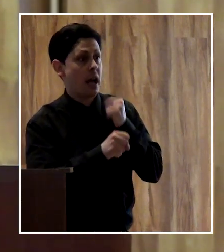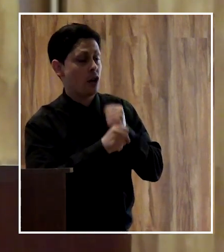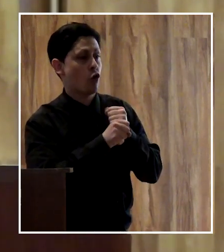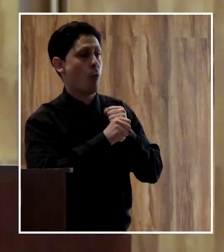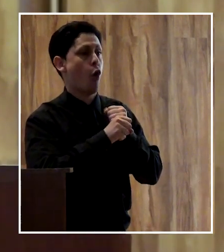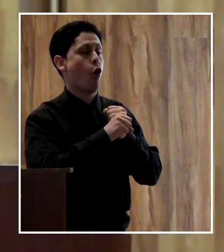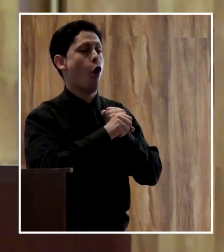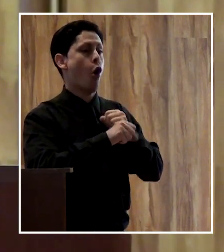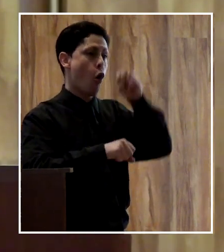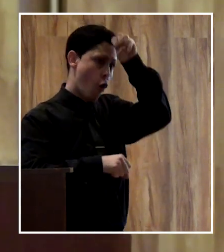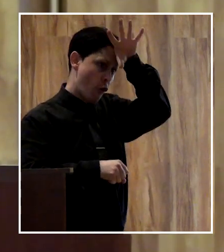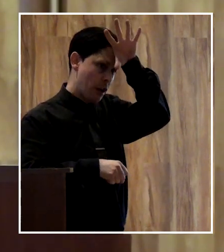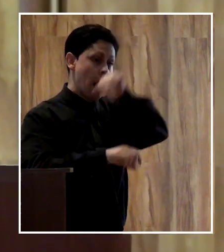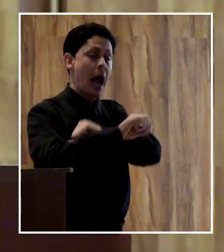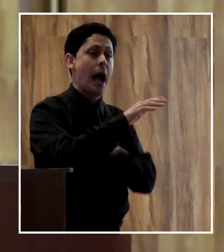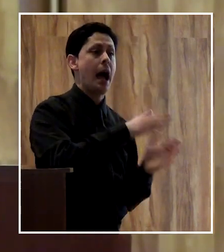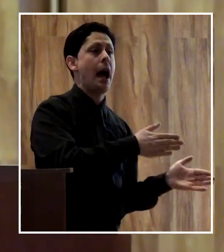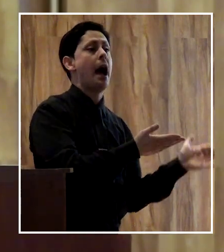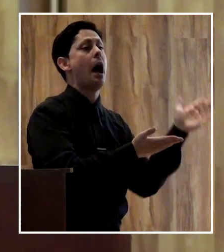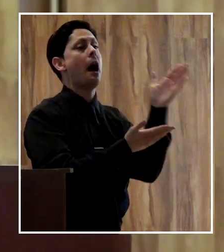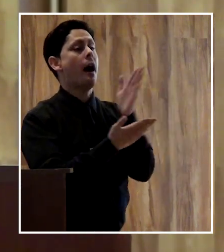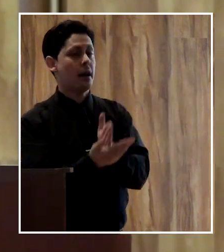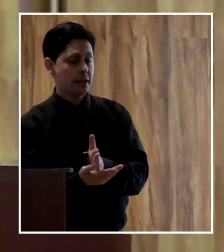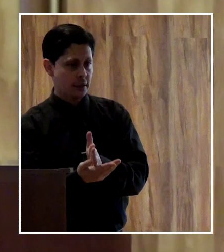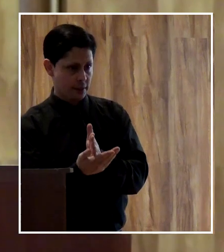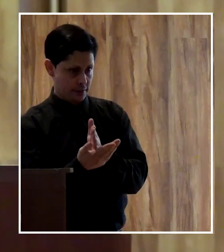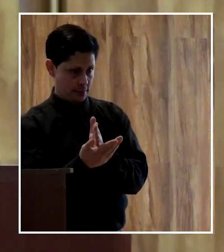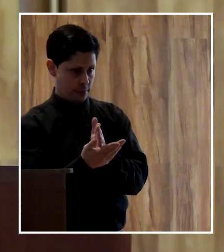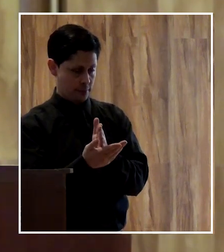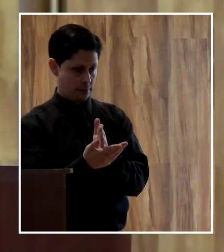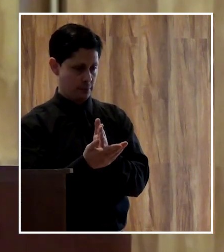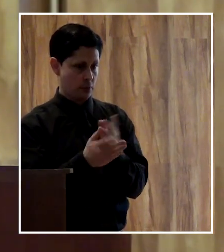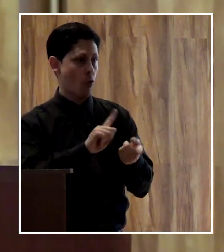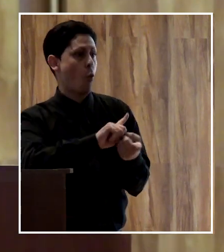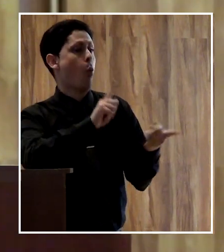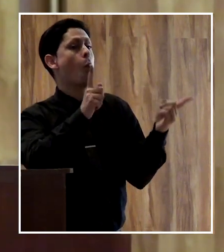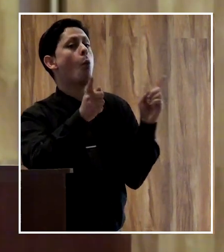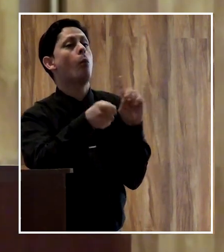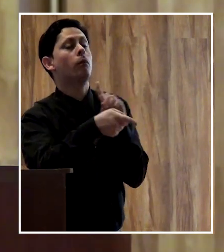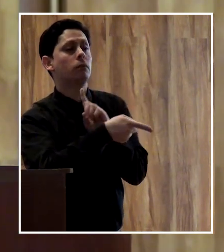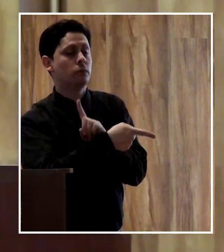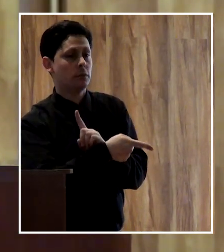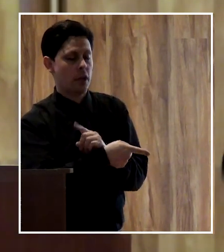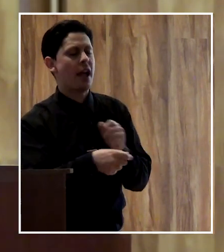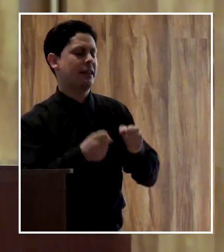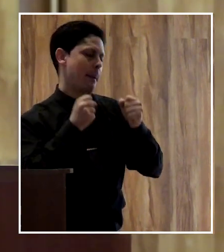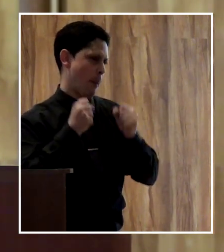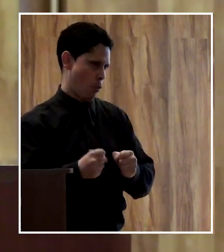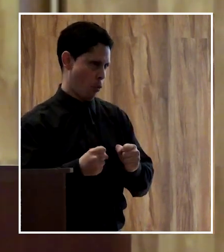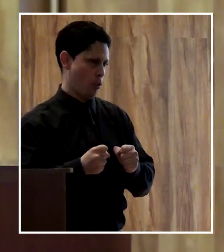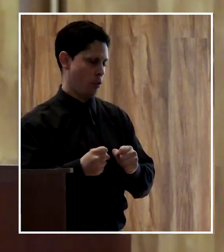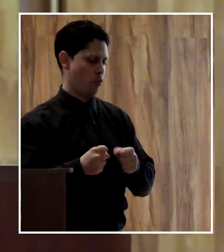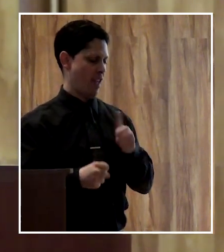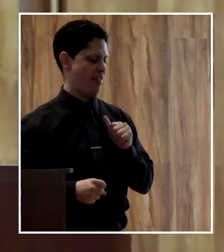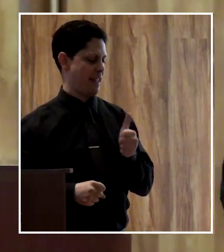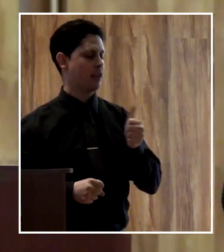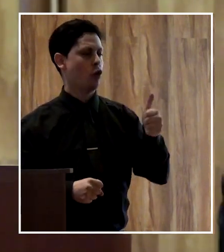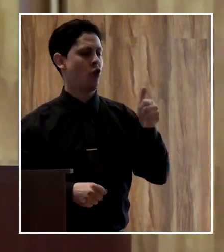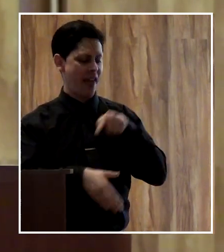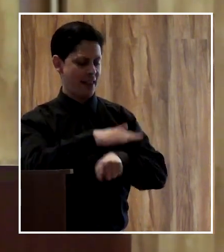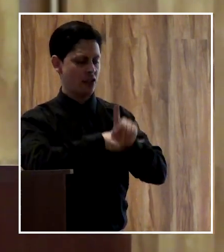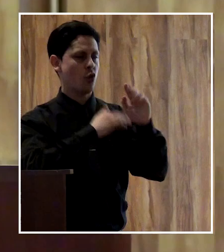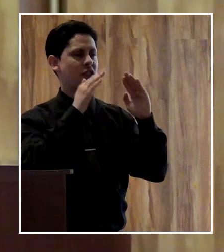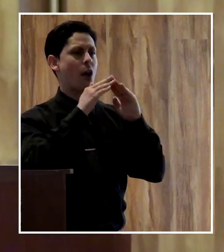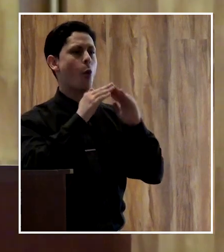como obrero, etcétera, etcétera, hasta que lo reincorporaron y pudo convertirse